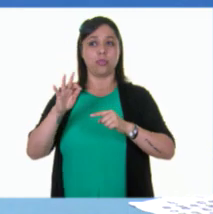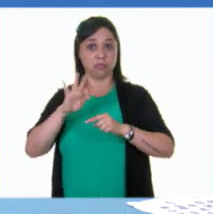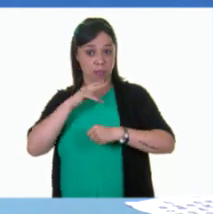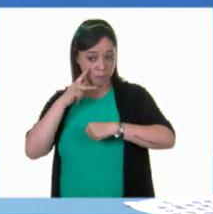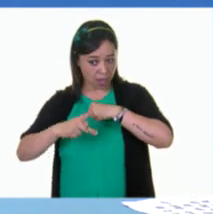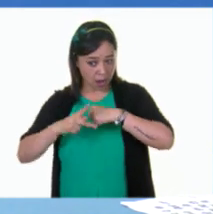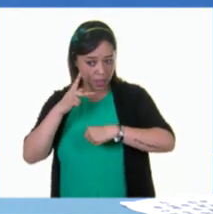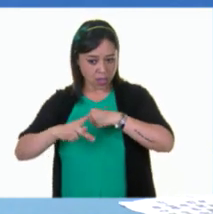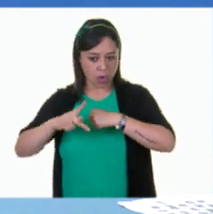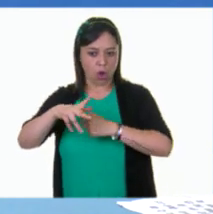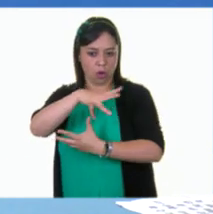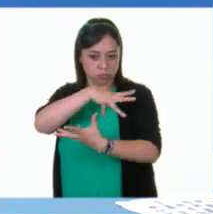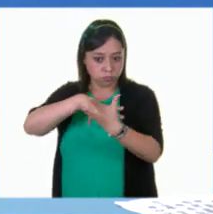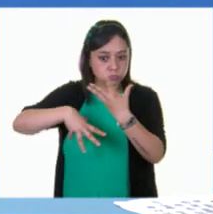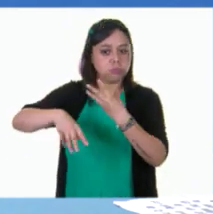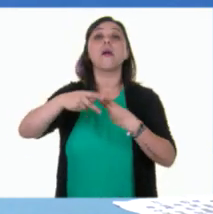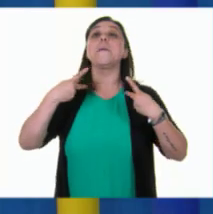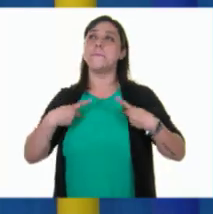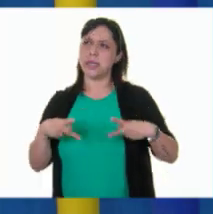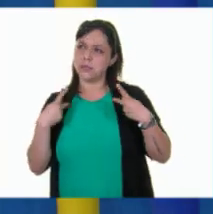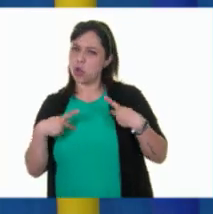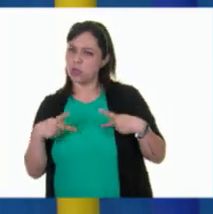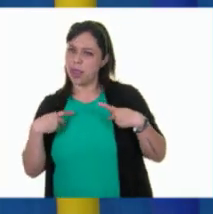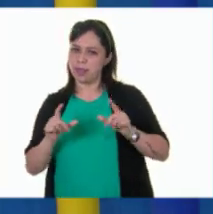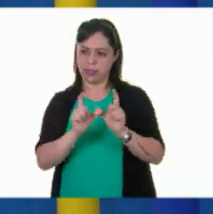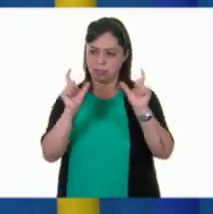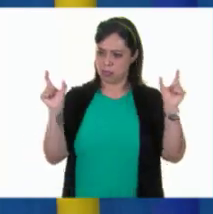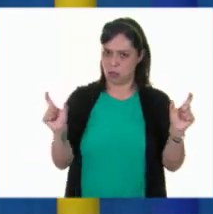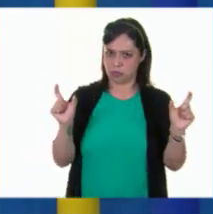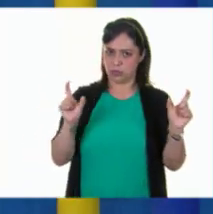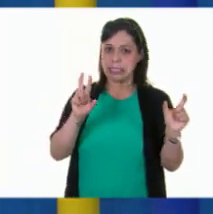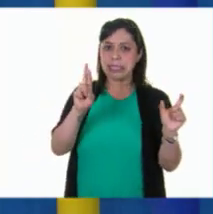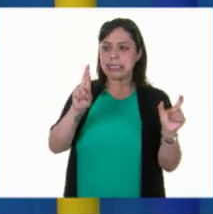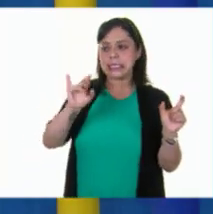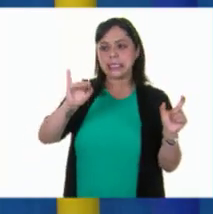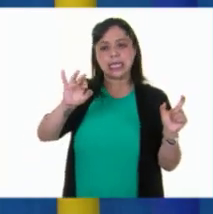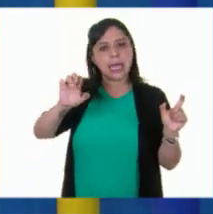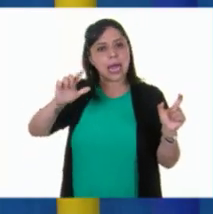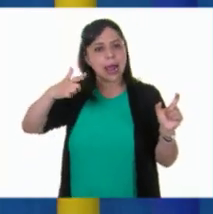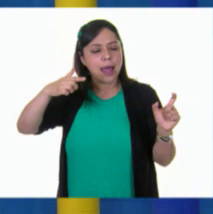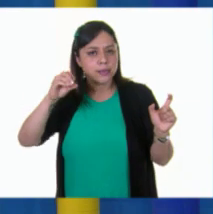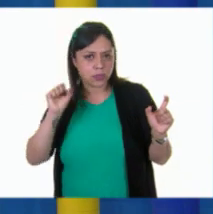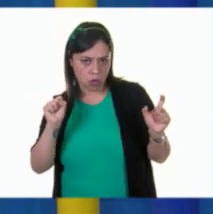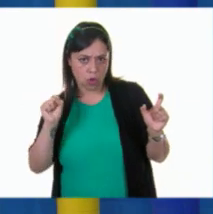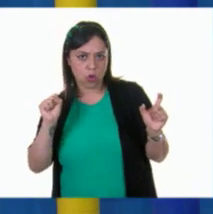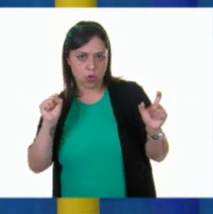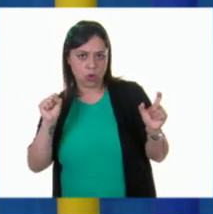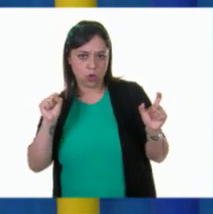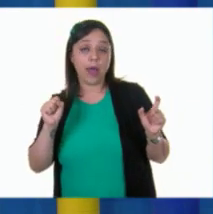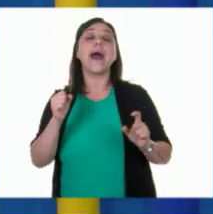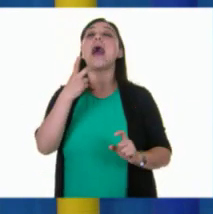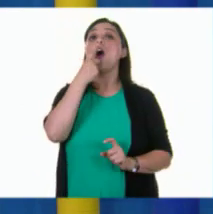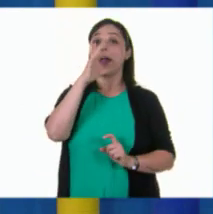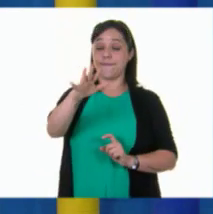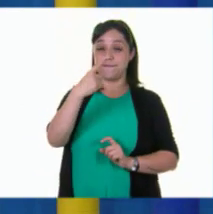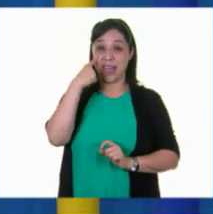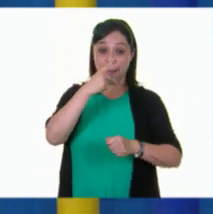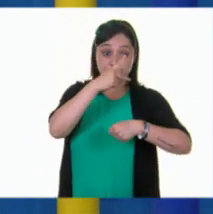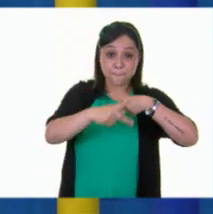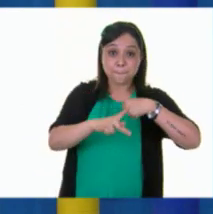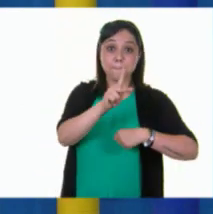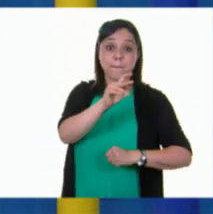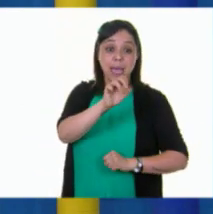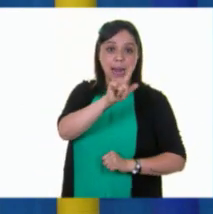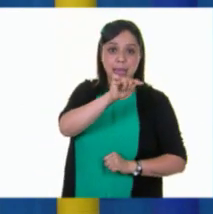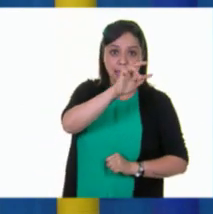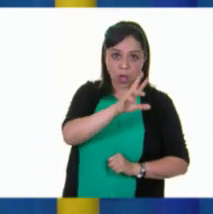las consecuencias de estos? Muy bien, Raulito, lo has dicho muy bien. Se dice que los peligros o